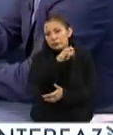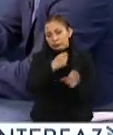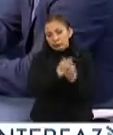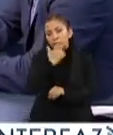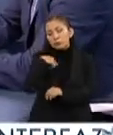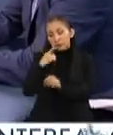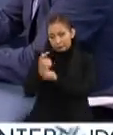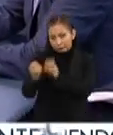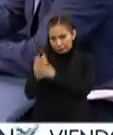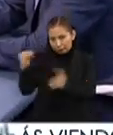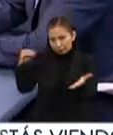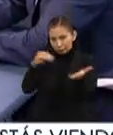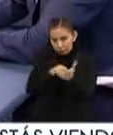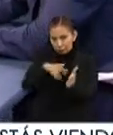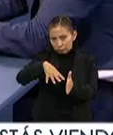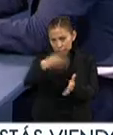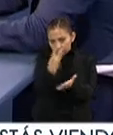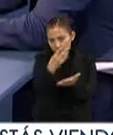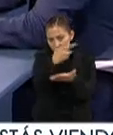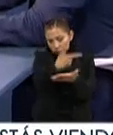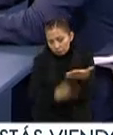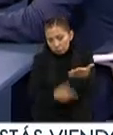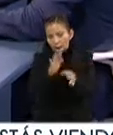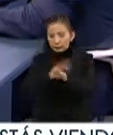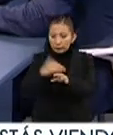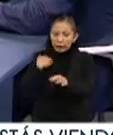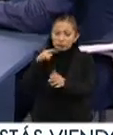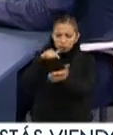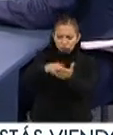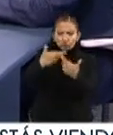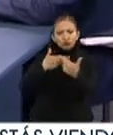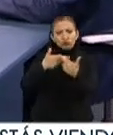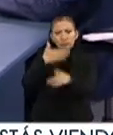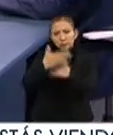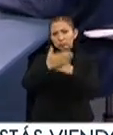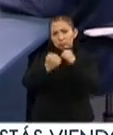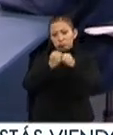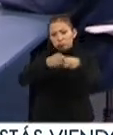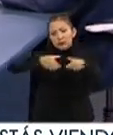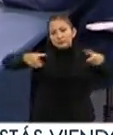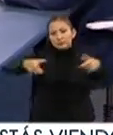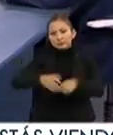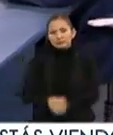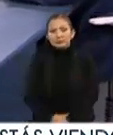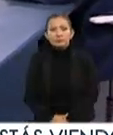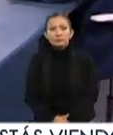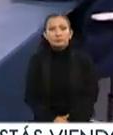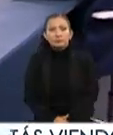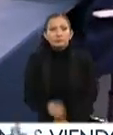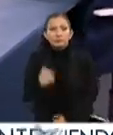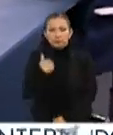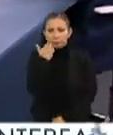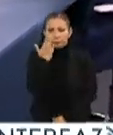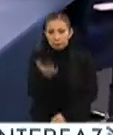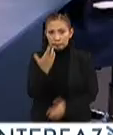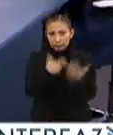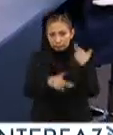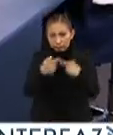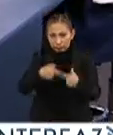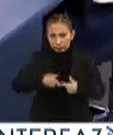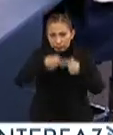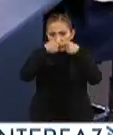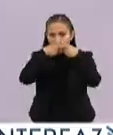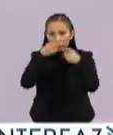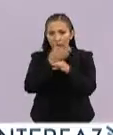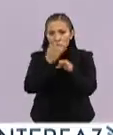carrera aprobada y con un mayor número de lugares el próximo año. Claro. Cristian, me gustaría que, regresando de un corte,